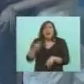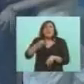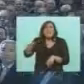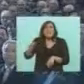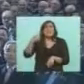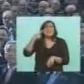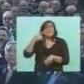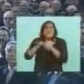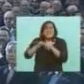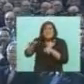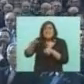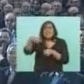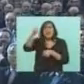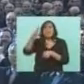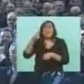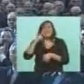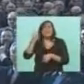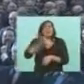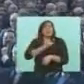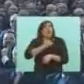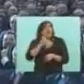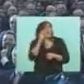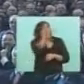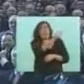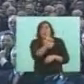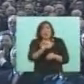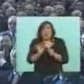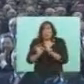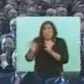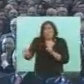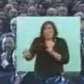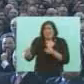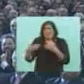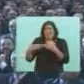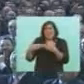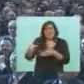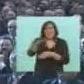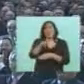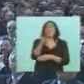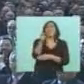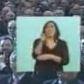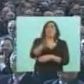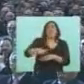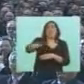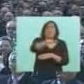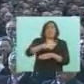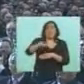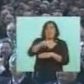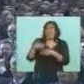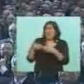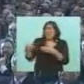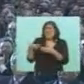que no está en el Delta del Paraná, está acá, apenas a unos metros de Puerto Madero,